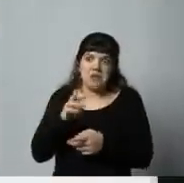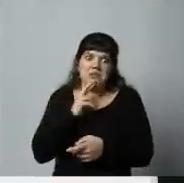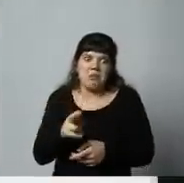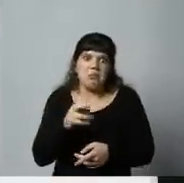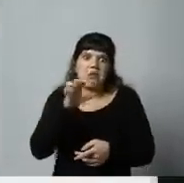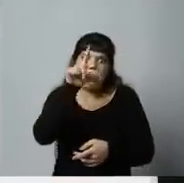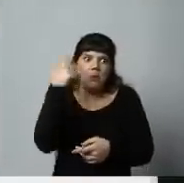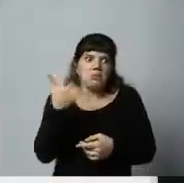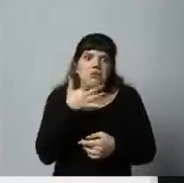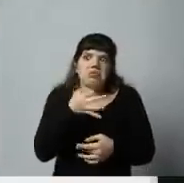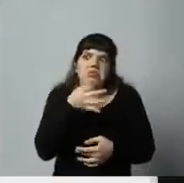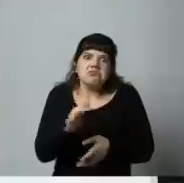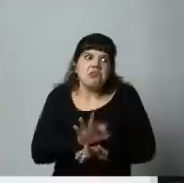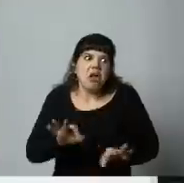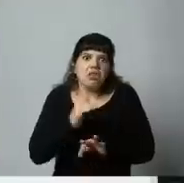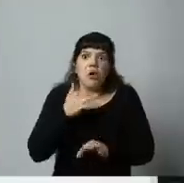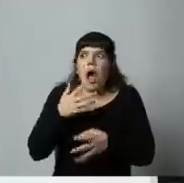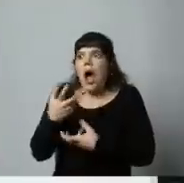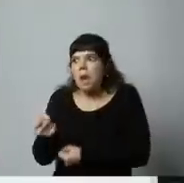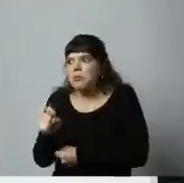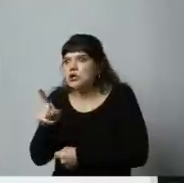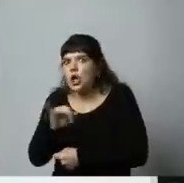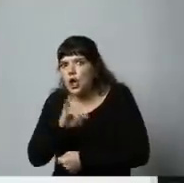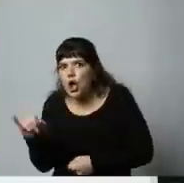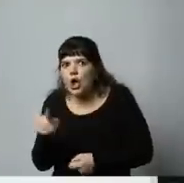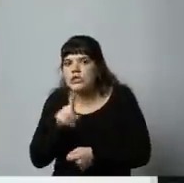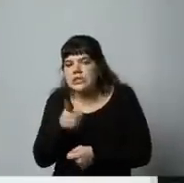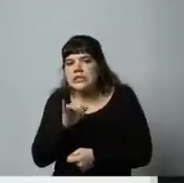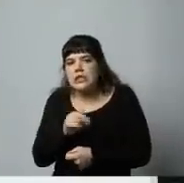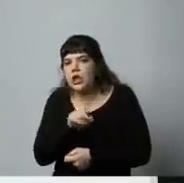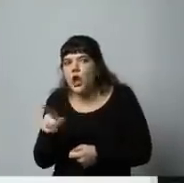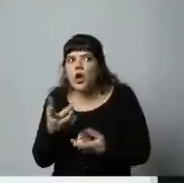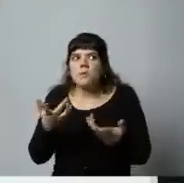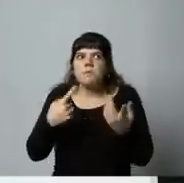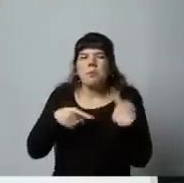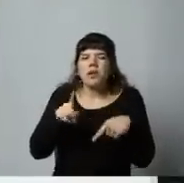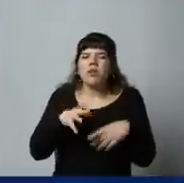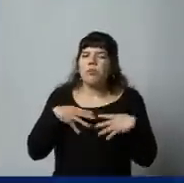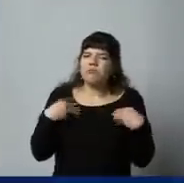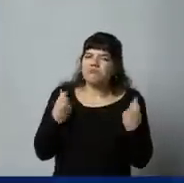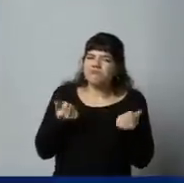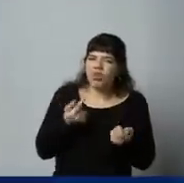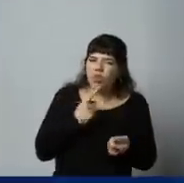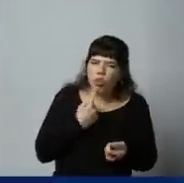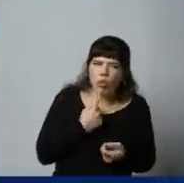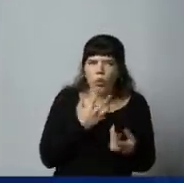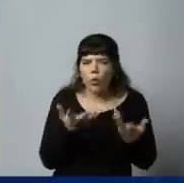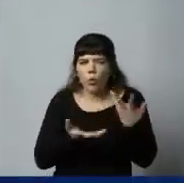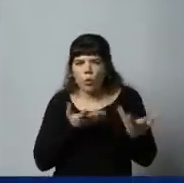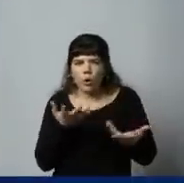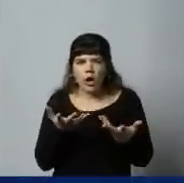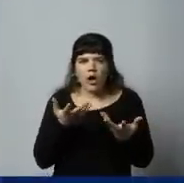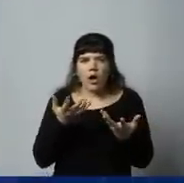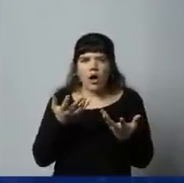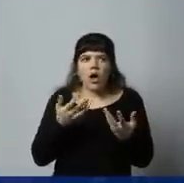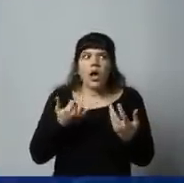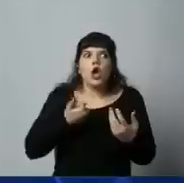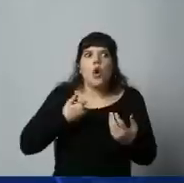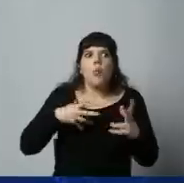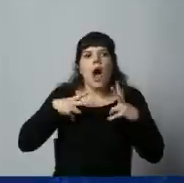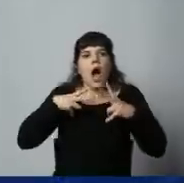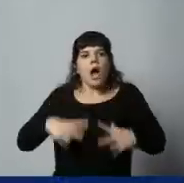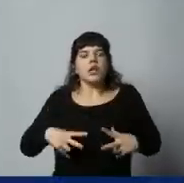ni ni respaldó ni acusó pero dejó una sensación de duda a mi entender una sensación de duda de cuál va a ser la